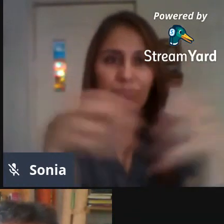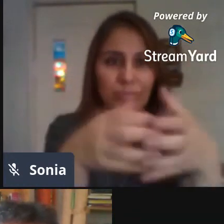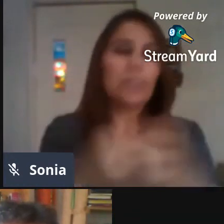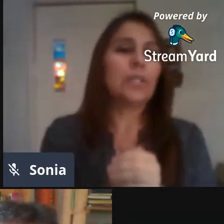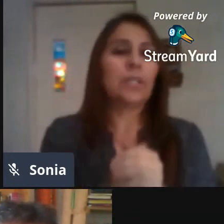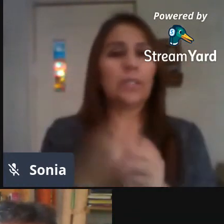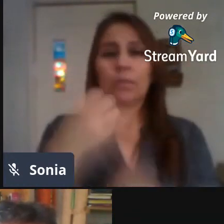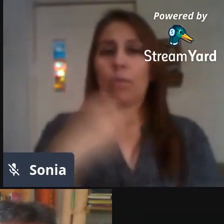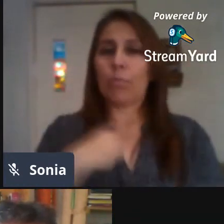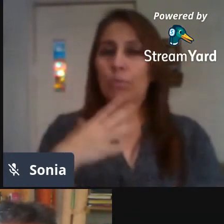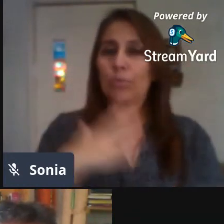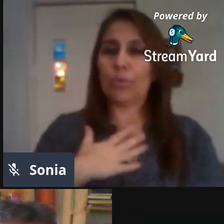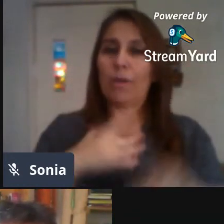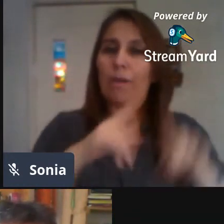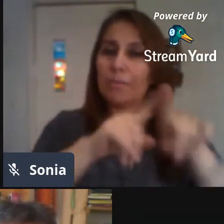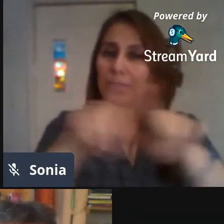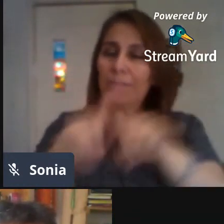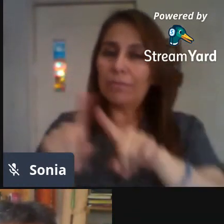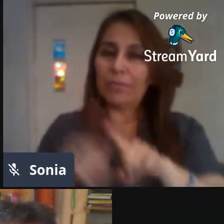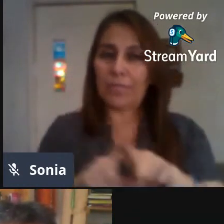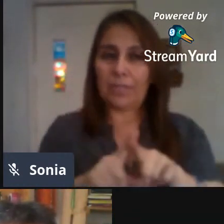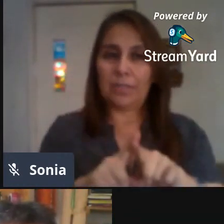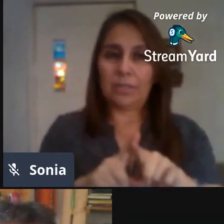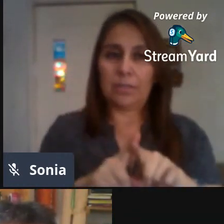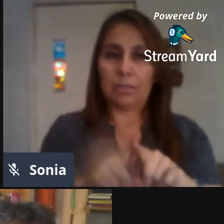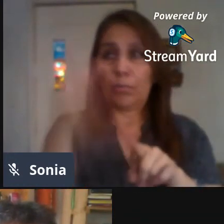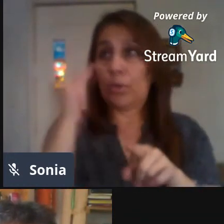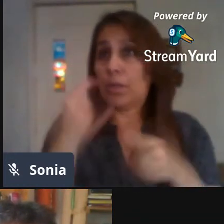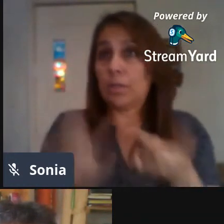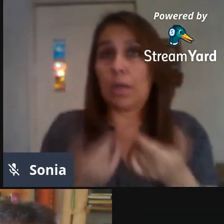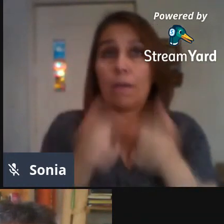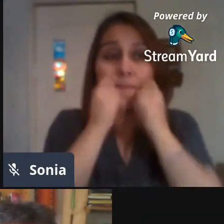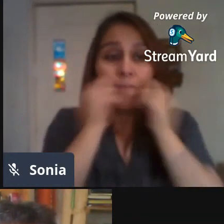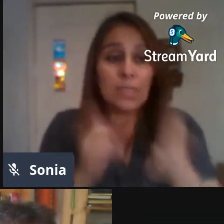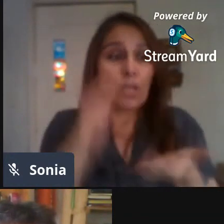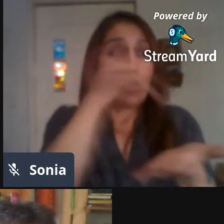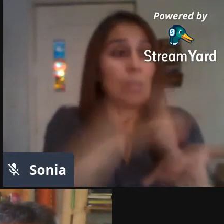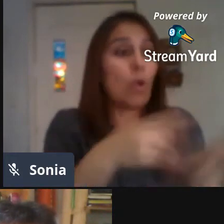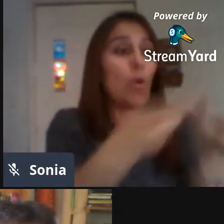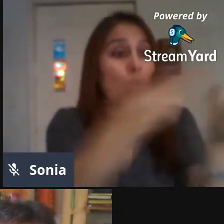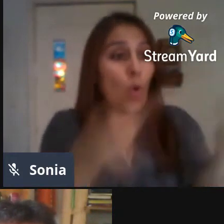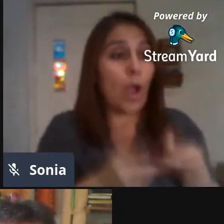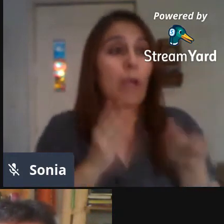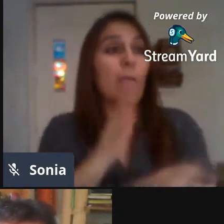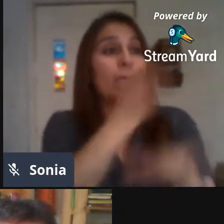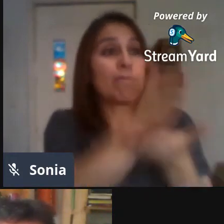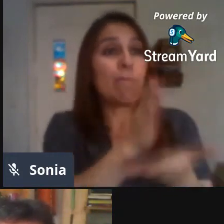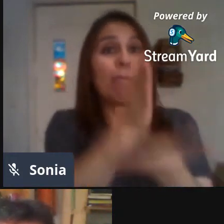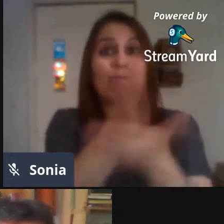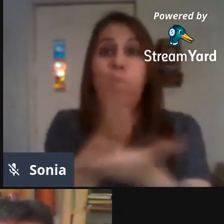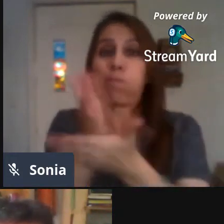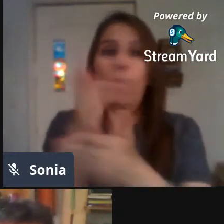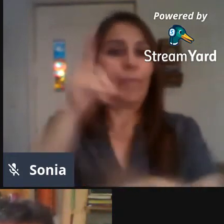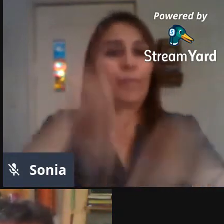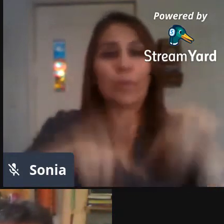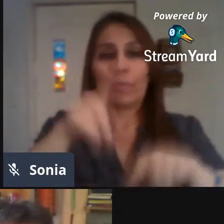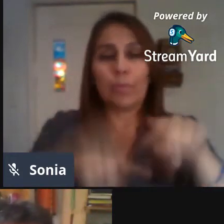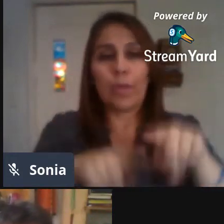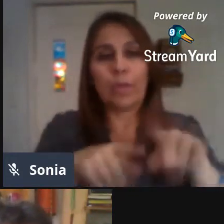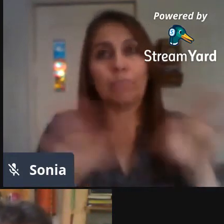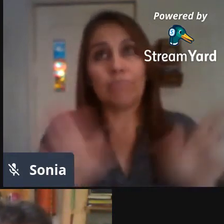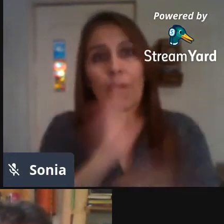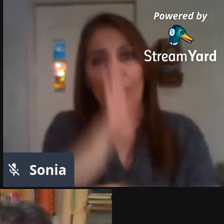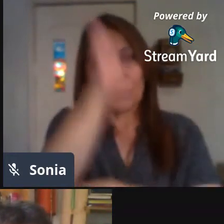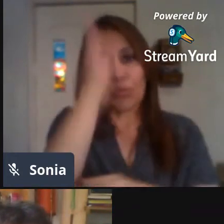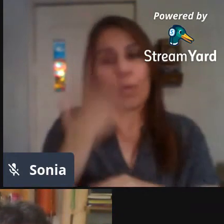como ya no se pueden espacios físicos pues muchas de las cosas a las que estábamos acostumbrados oa perder